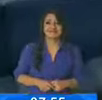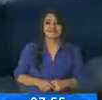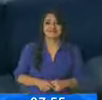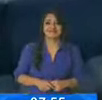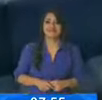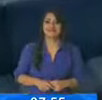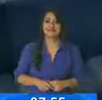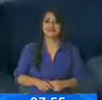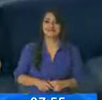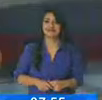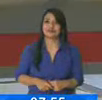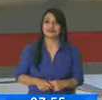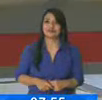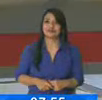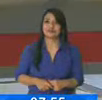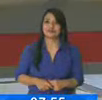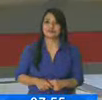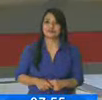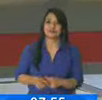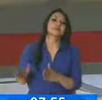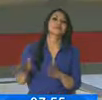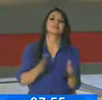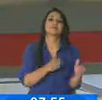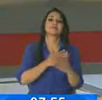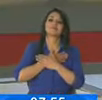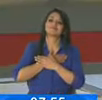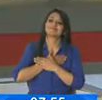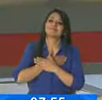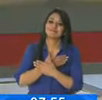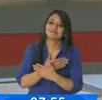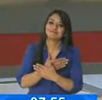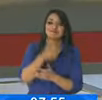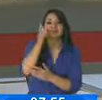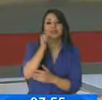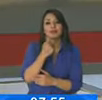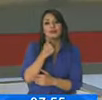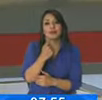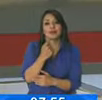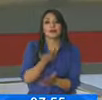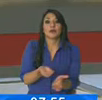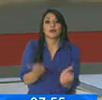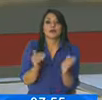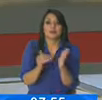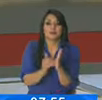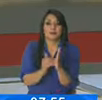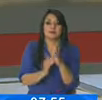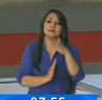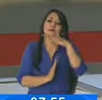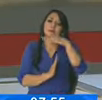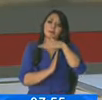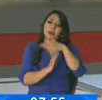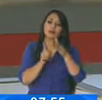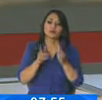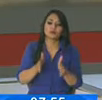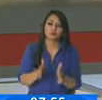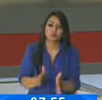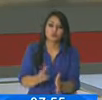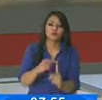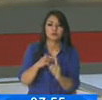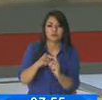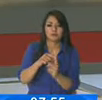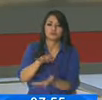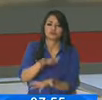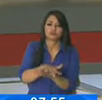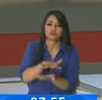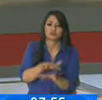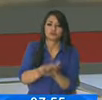Patricia Aldaz. Mi querido Zarzocita, ya lo dijimos, vamos a repetir ahora que haya paz en su tumba, tranquilidad, pero